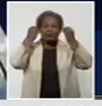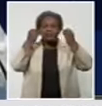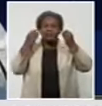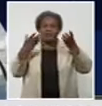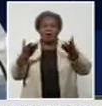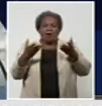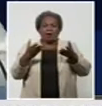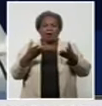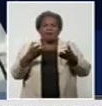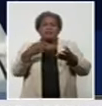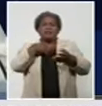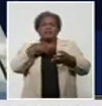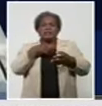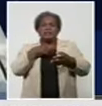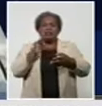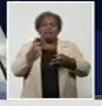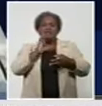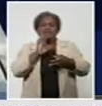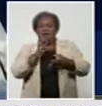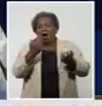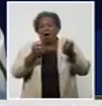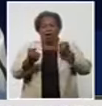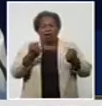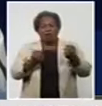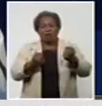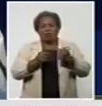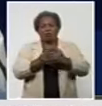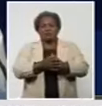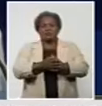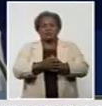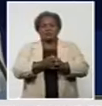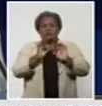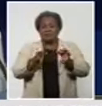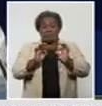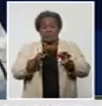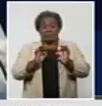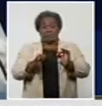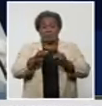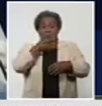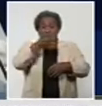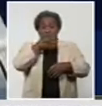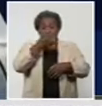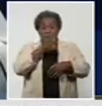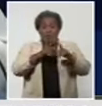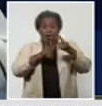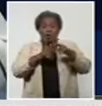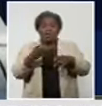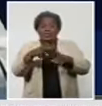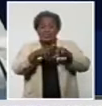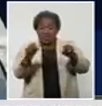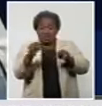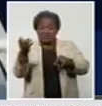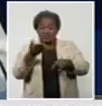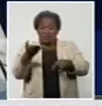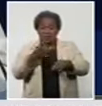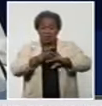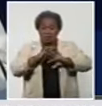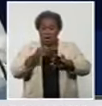la existencia de una infección en ese lugar. Siempre esclarecemos que el test rápido, después que a mí me da